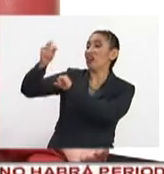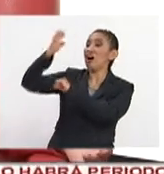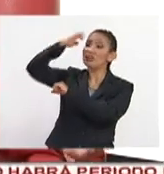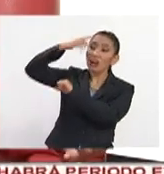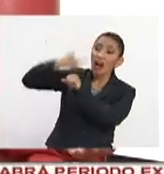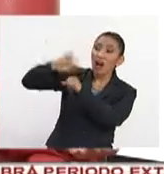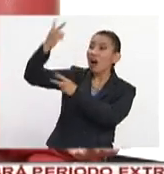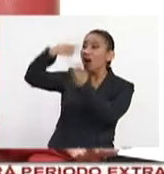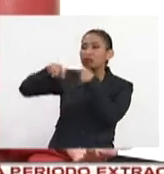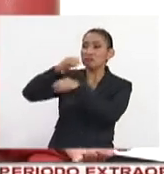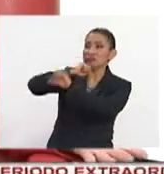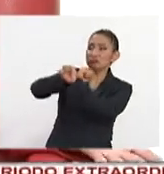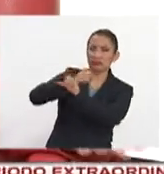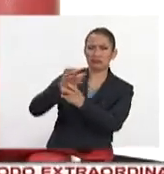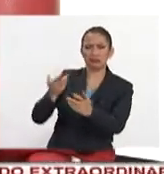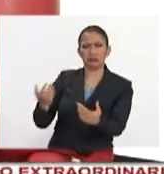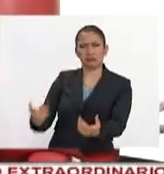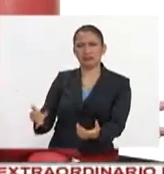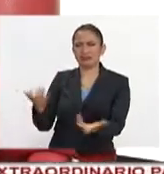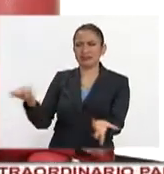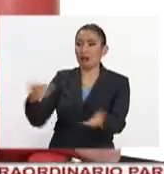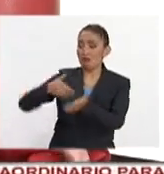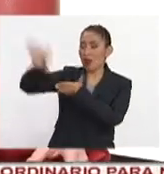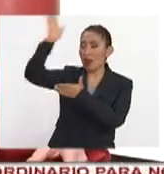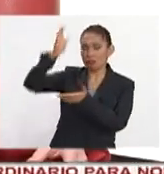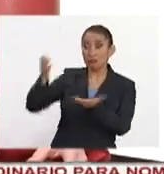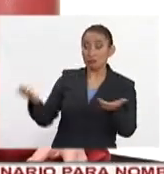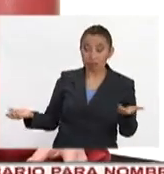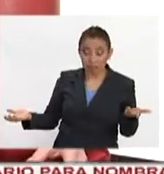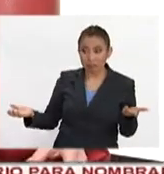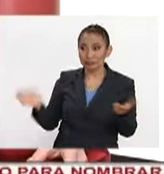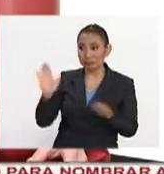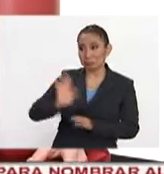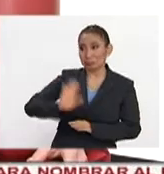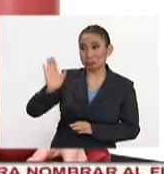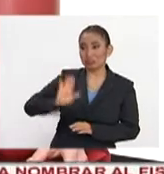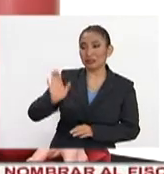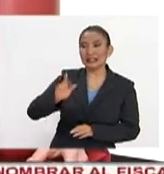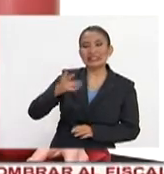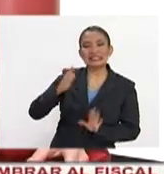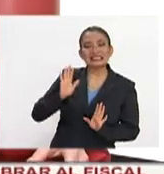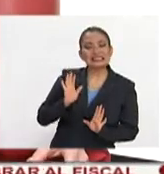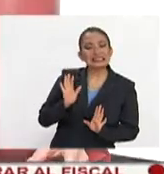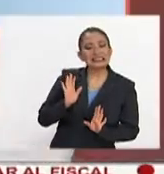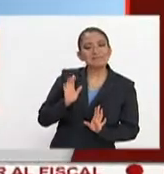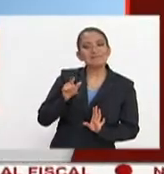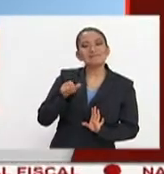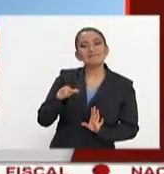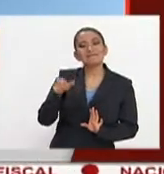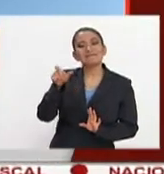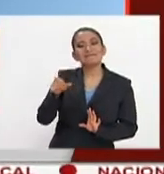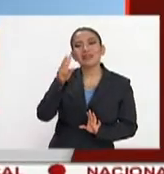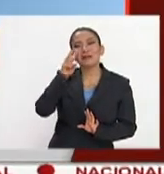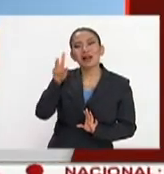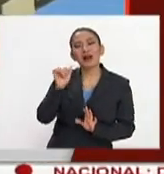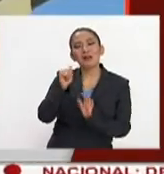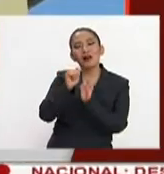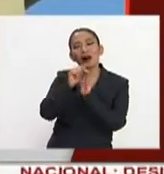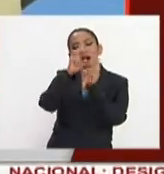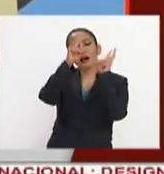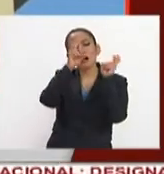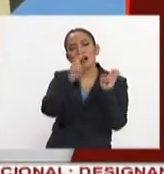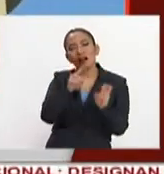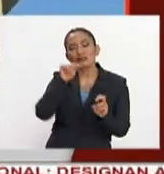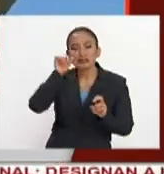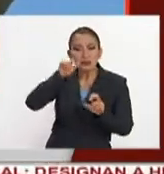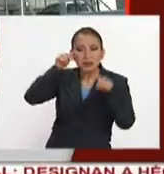extranjeros y más bien salgan del país. Manda una agenda de Donald Trump que